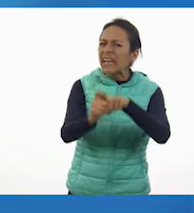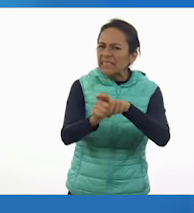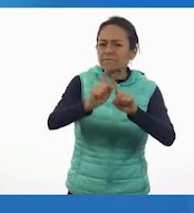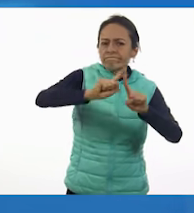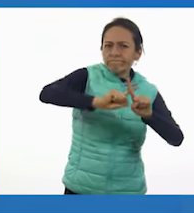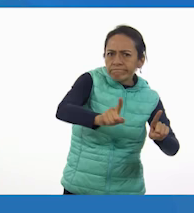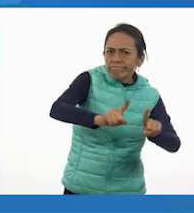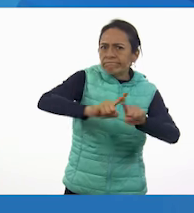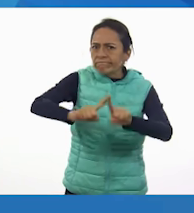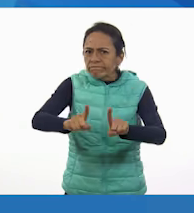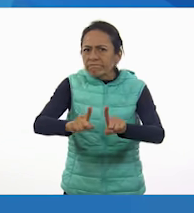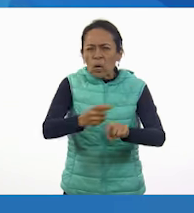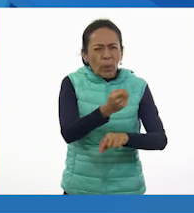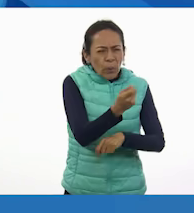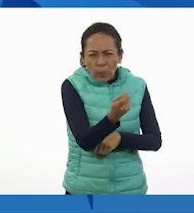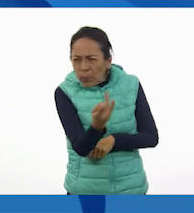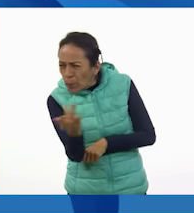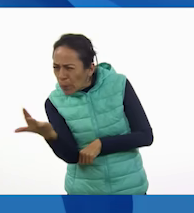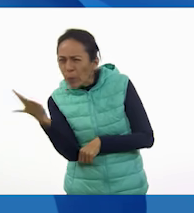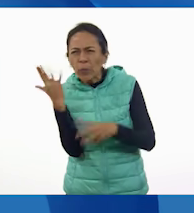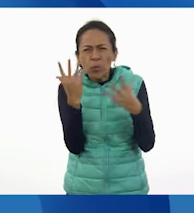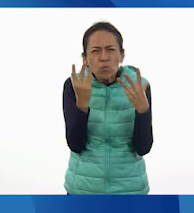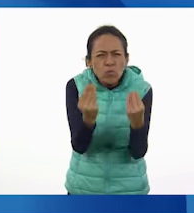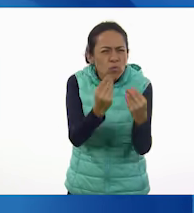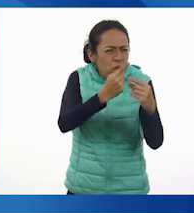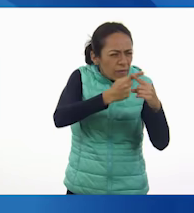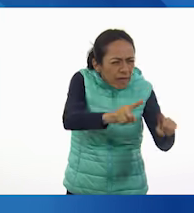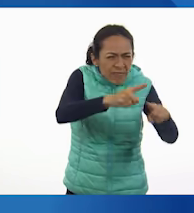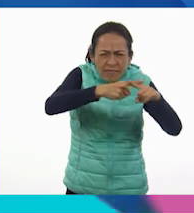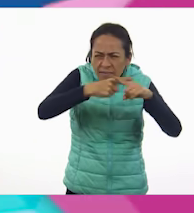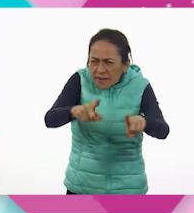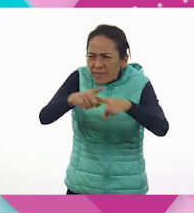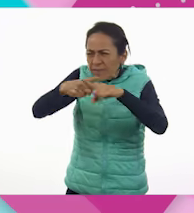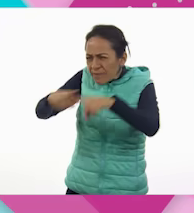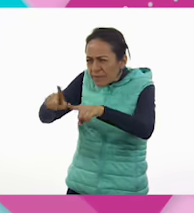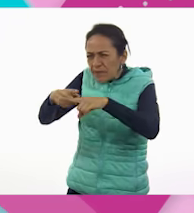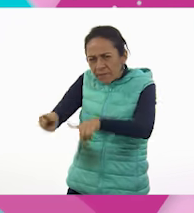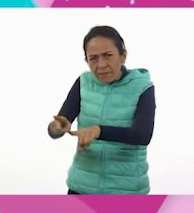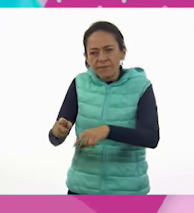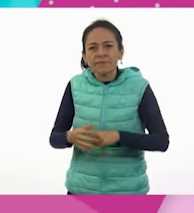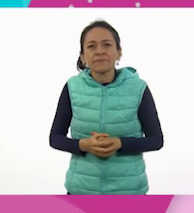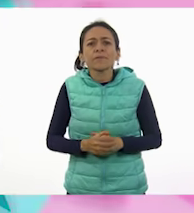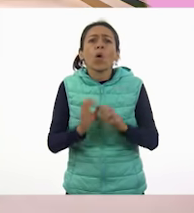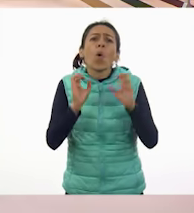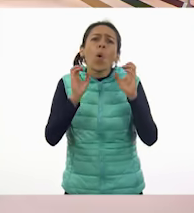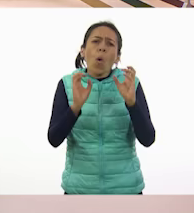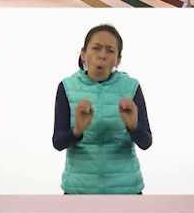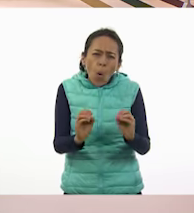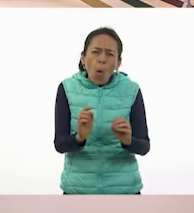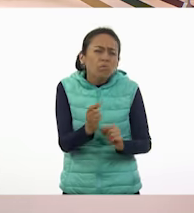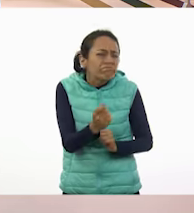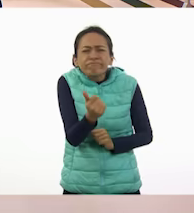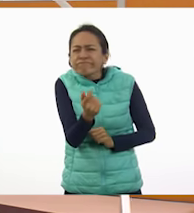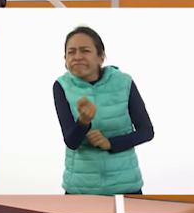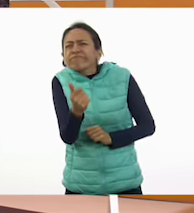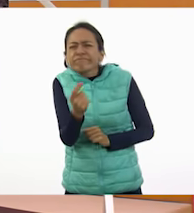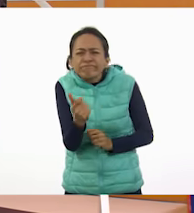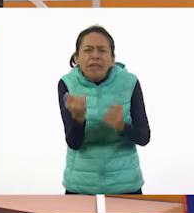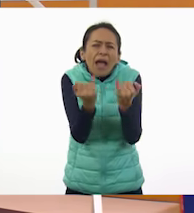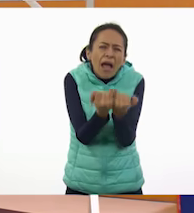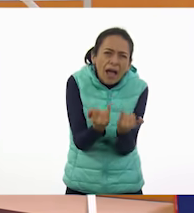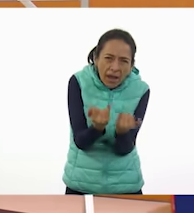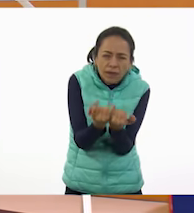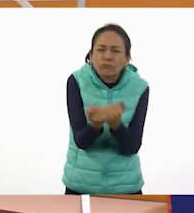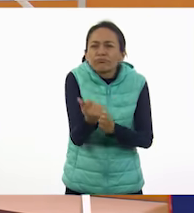la variedad, la abundancia de cosas distintas o la de semejanza. ¡Muy bien, Gabilú! ¡Muy bien!